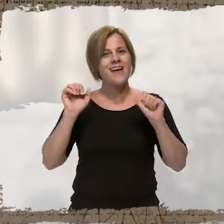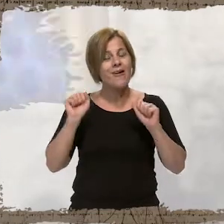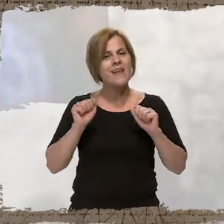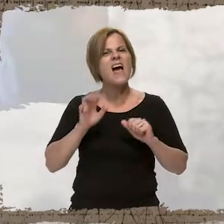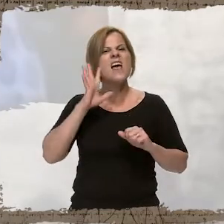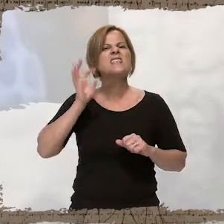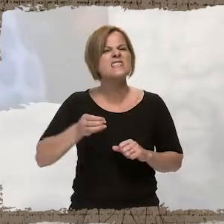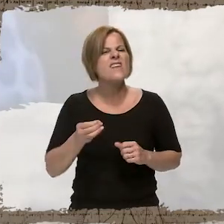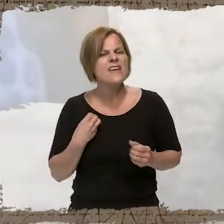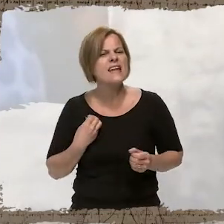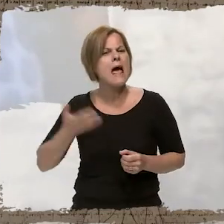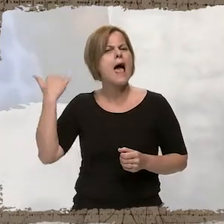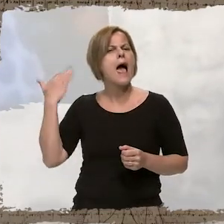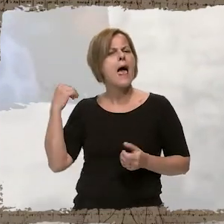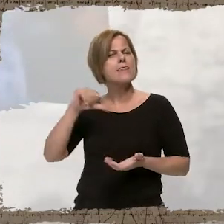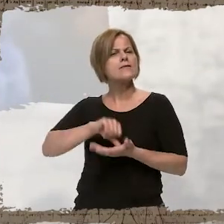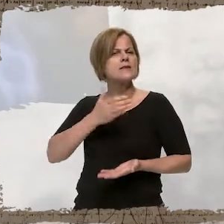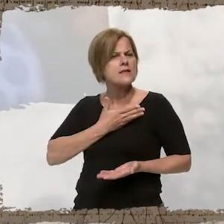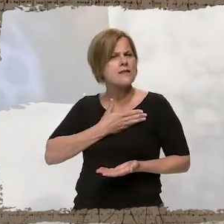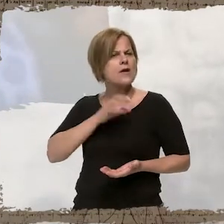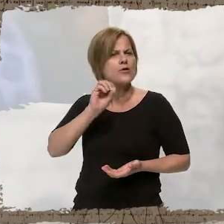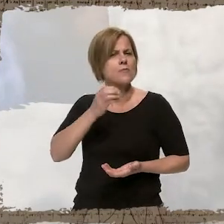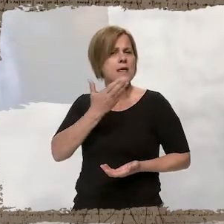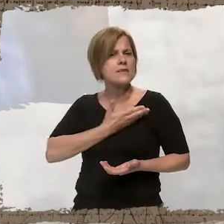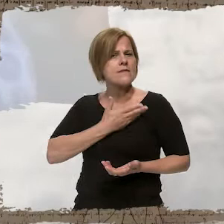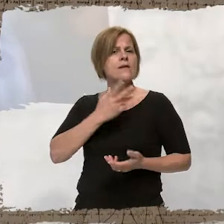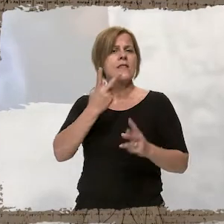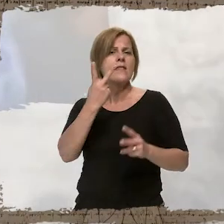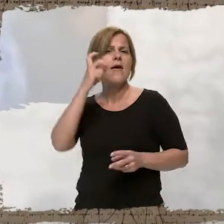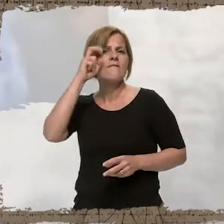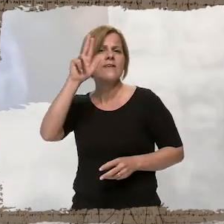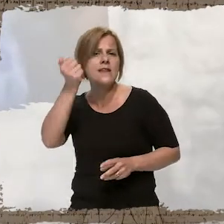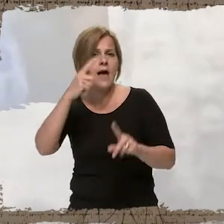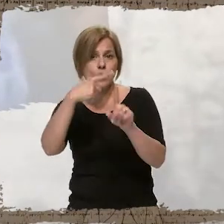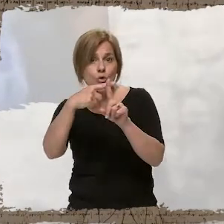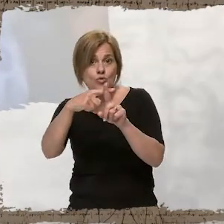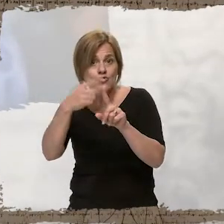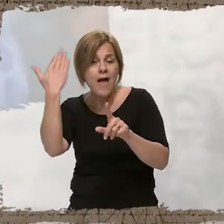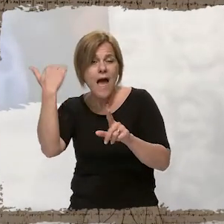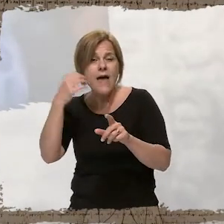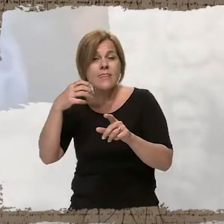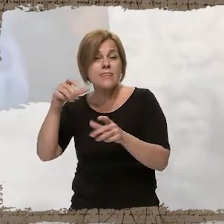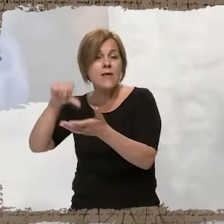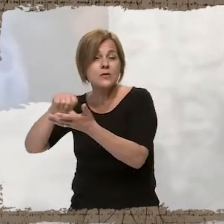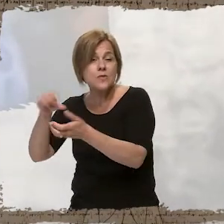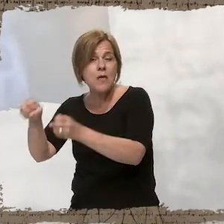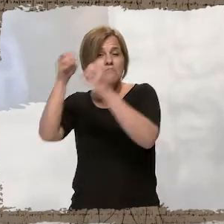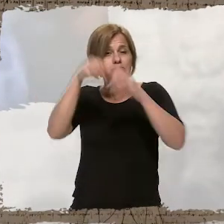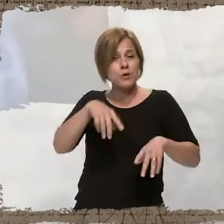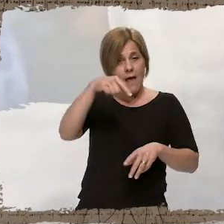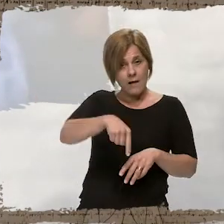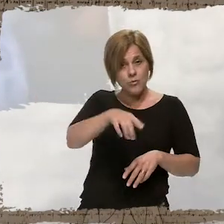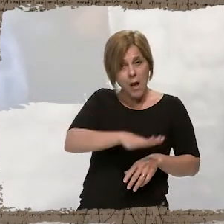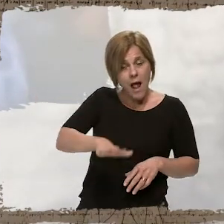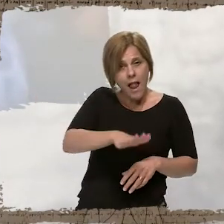o los chicos ustedes sabían que antiguamente la ciudad se llamaba santa fe de la veracruz cuando santa fe se termina de trasladar a